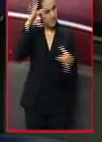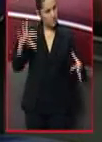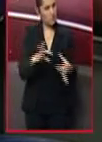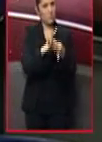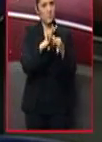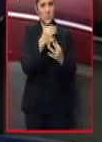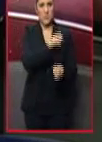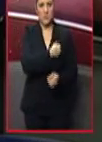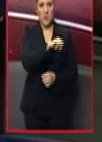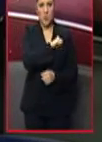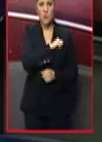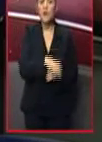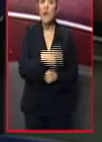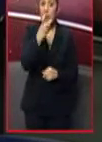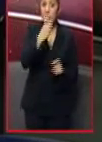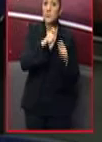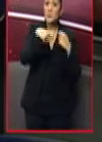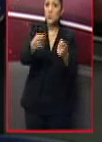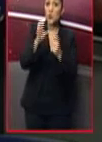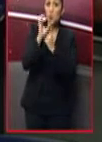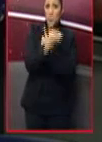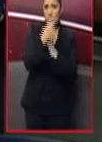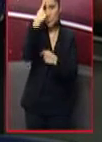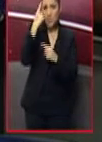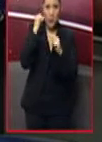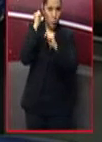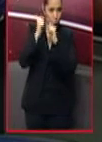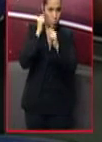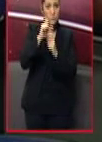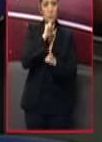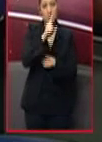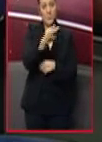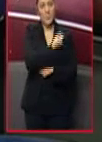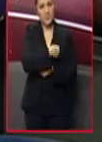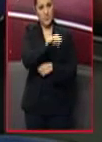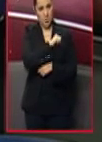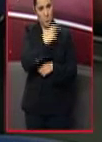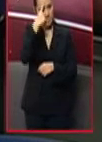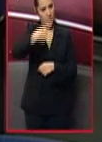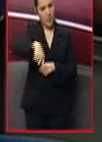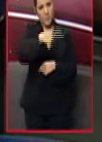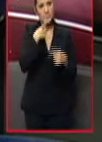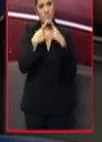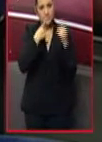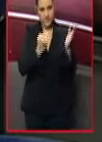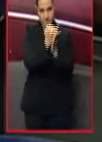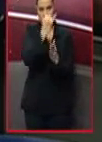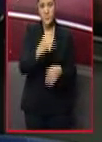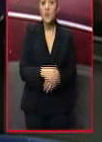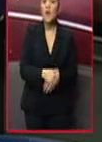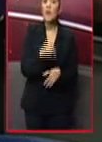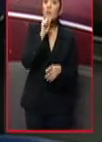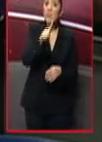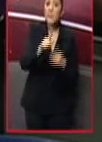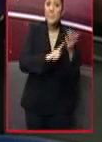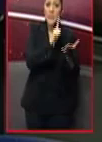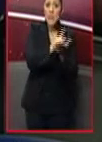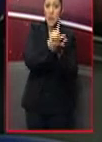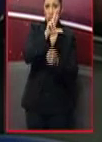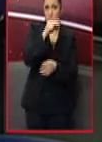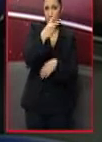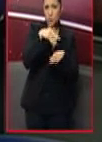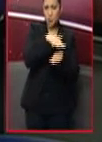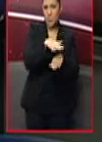las Comisiones Unidas de Turismo y de Salud para su análisis y dictamen. Reformas al artículo 82 de la Ley de Hidrocarburos fueron presentadas por la diputada del